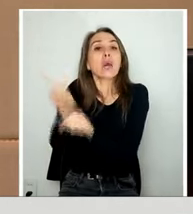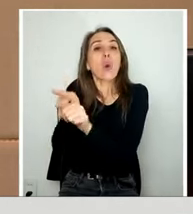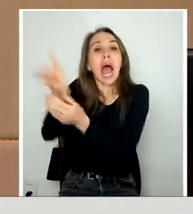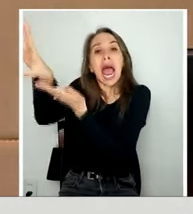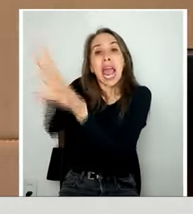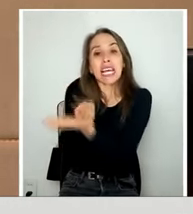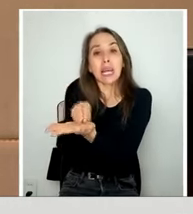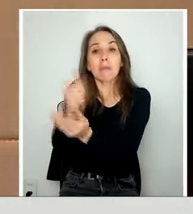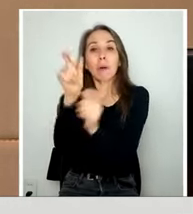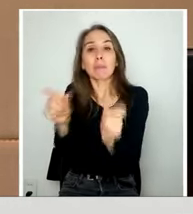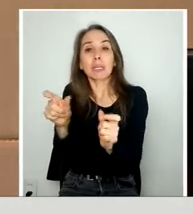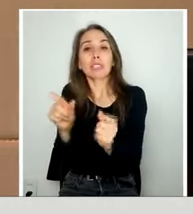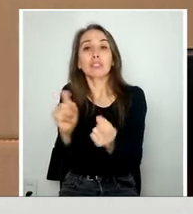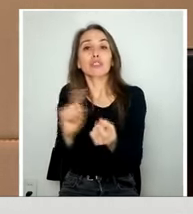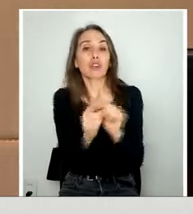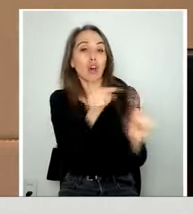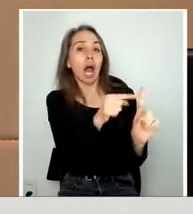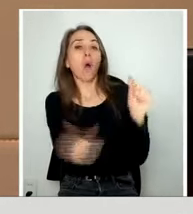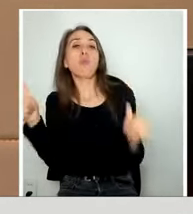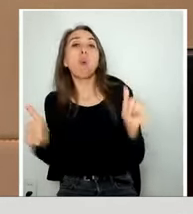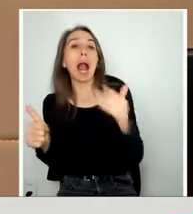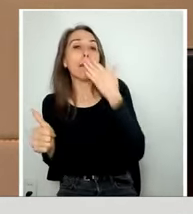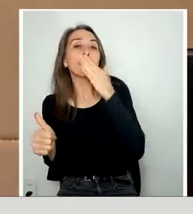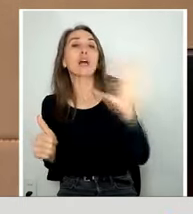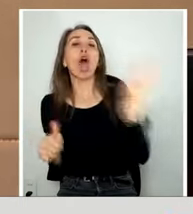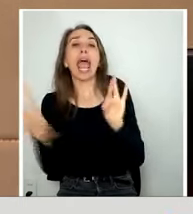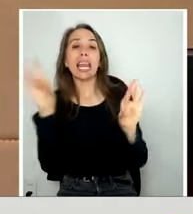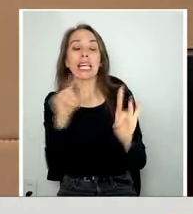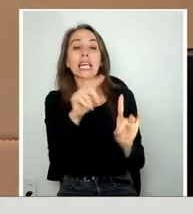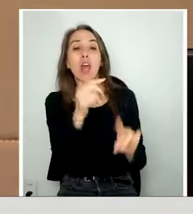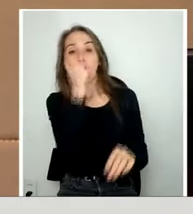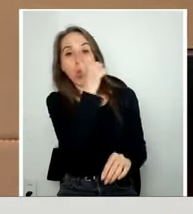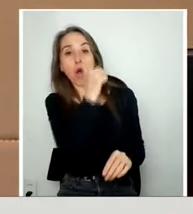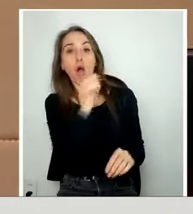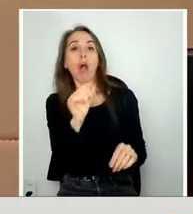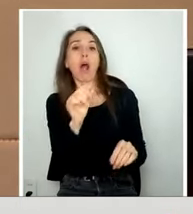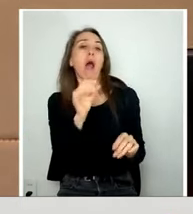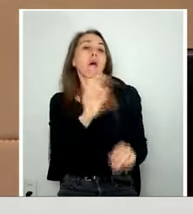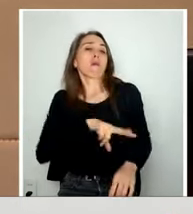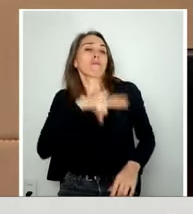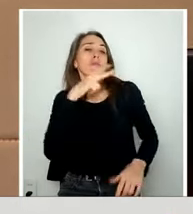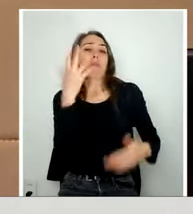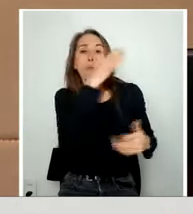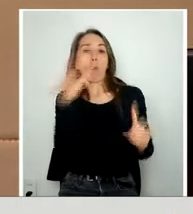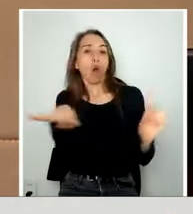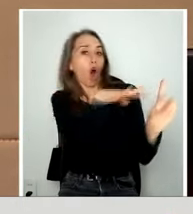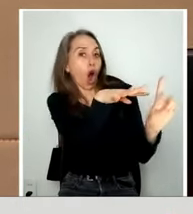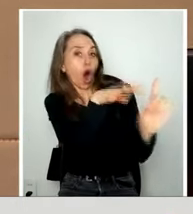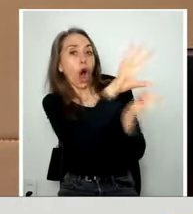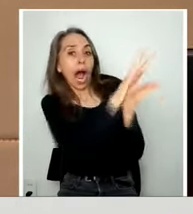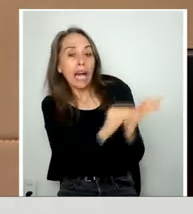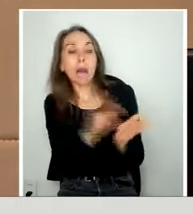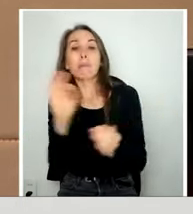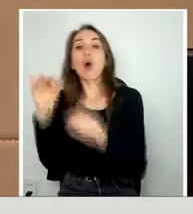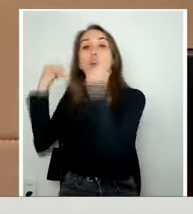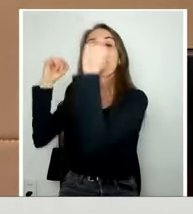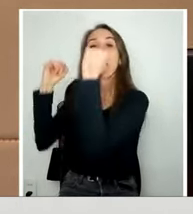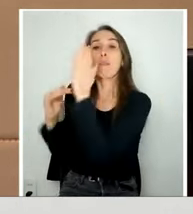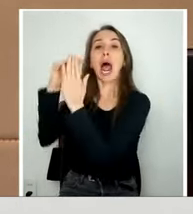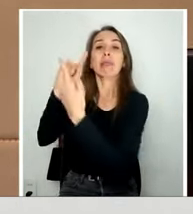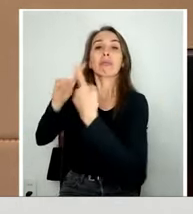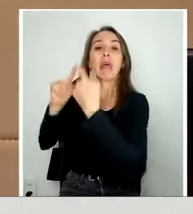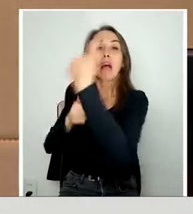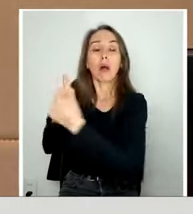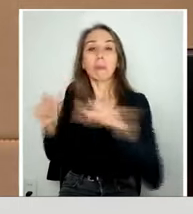la droga en la población a que sea el deportista de alto rendimiento a que la orientación para los jóvenes a través del deporte